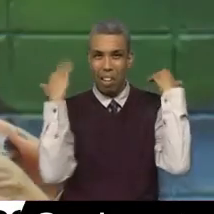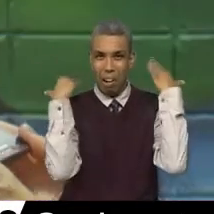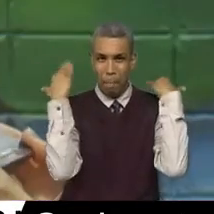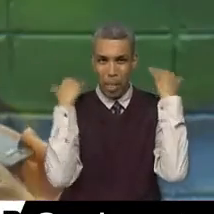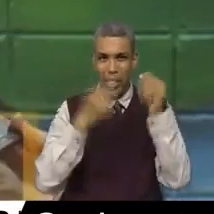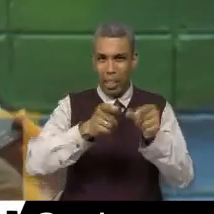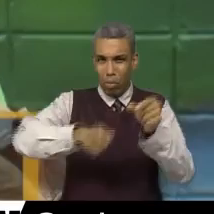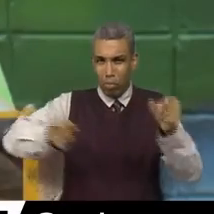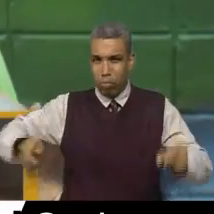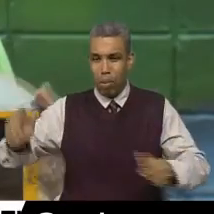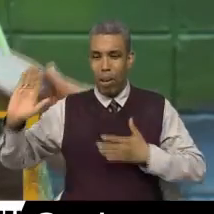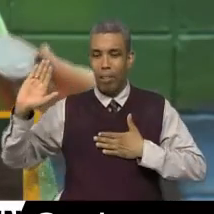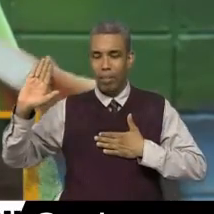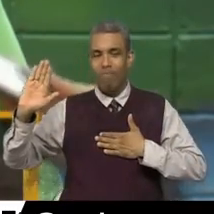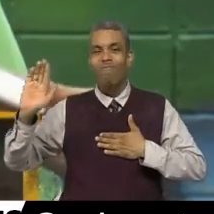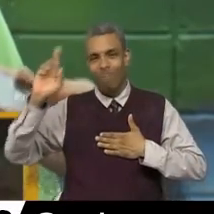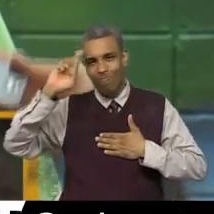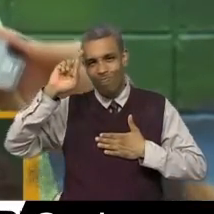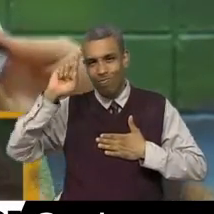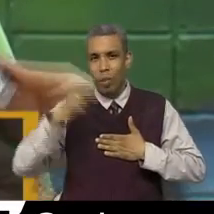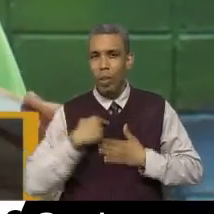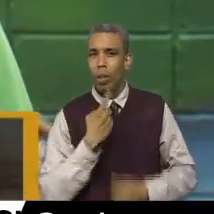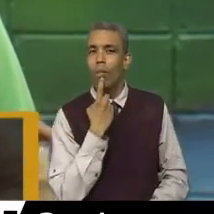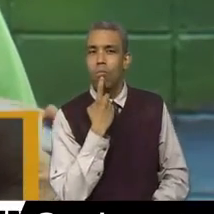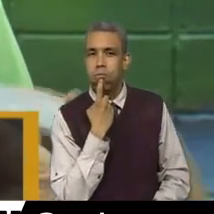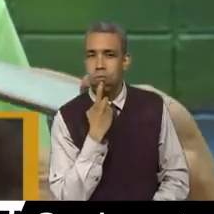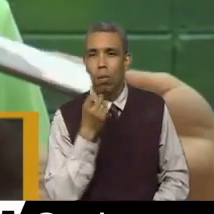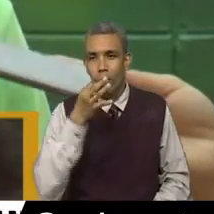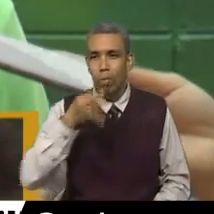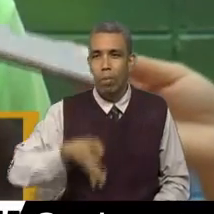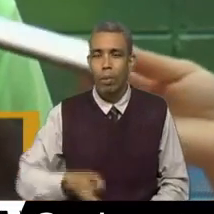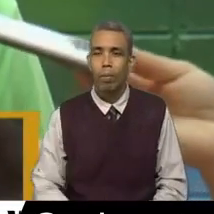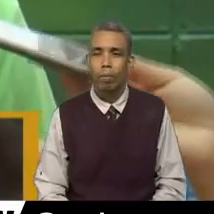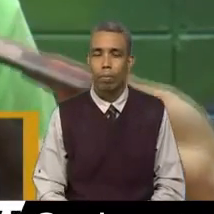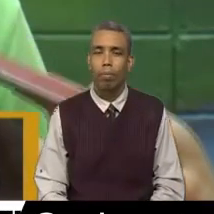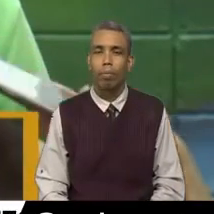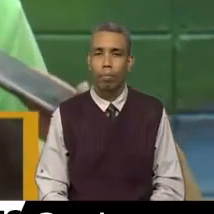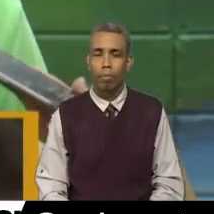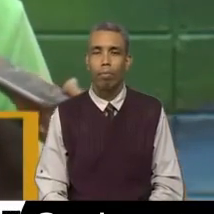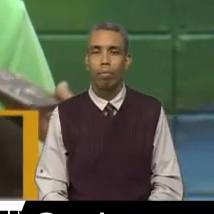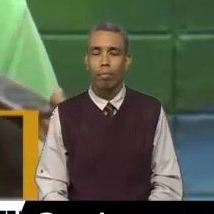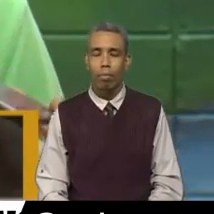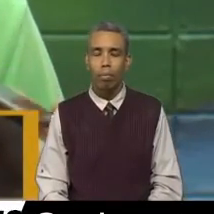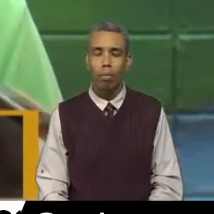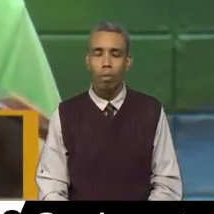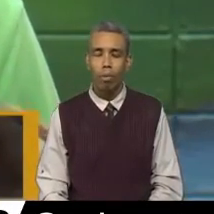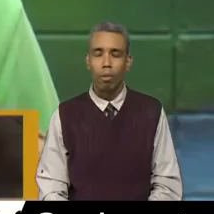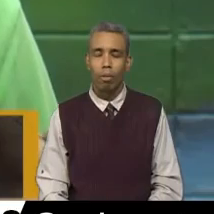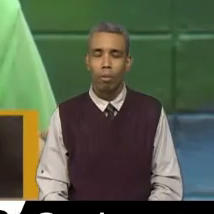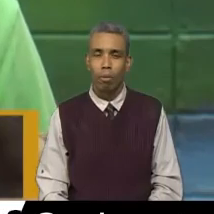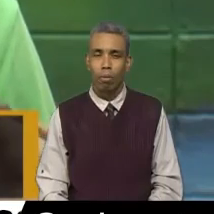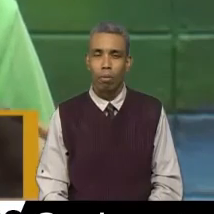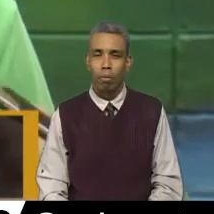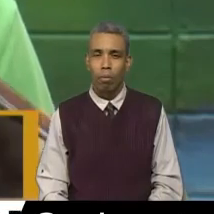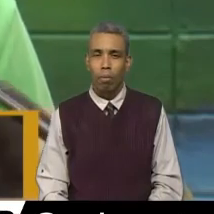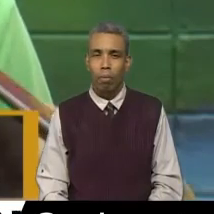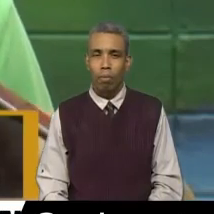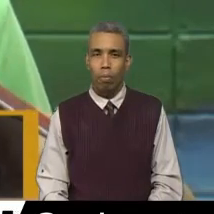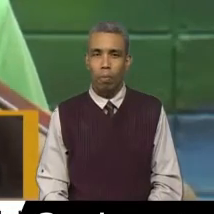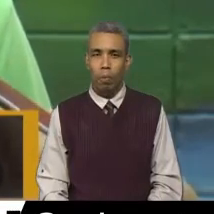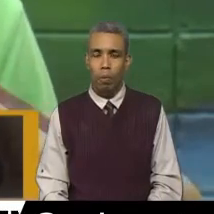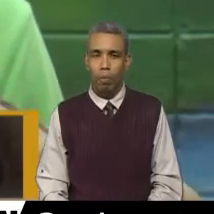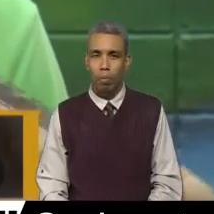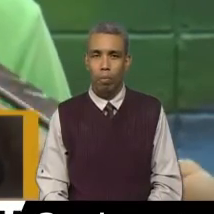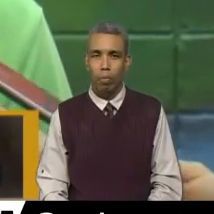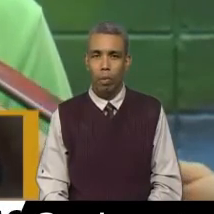Lo que ellos están manifestando es que están comprometidos con los programas de sustitución voluntaria que están